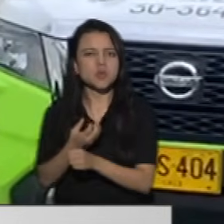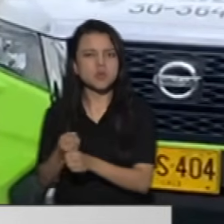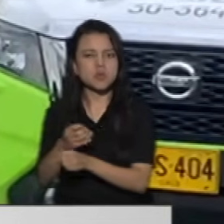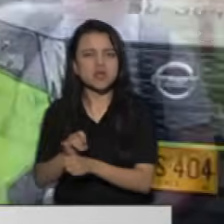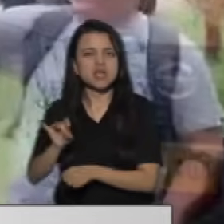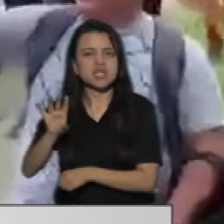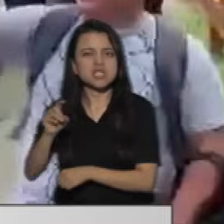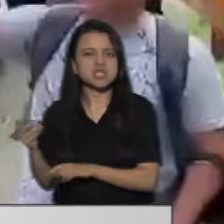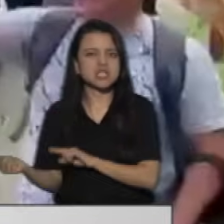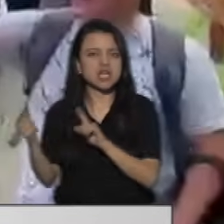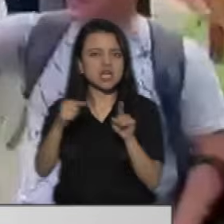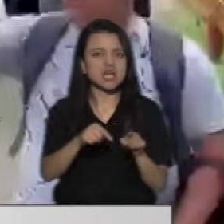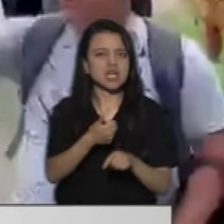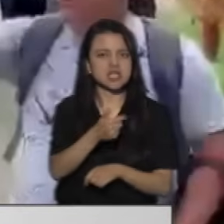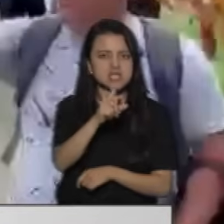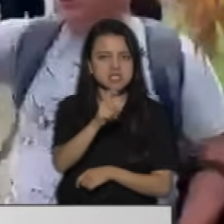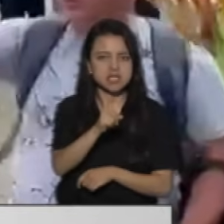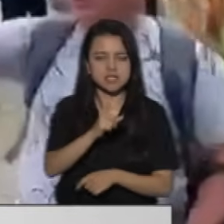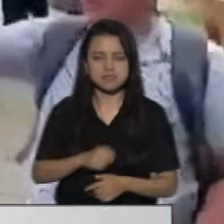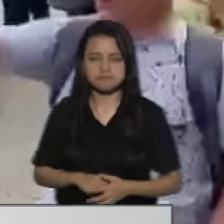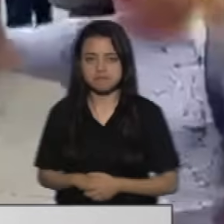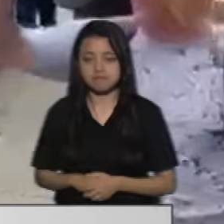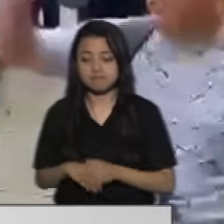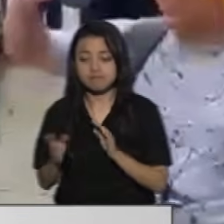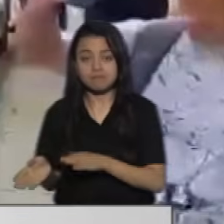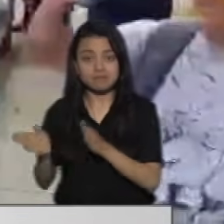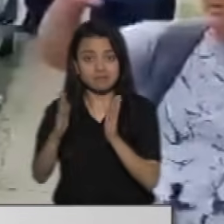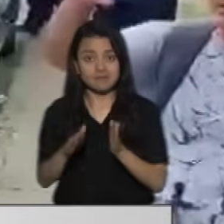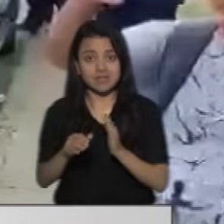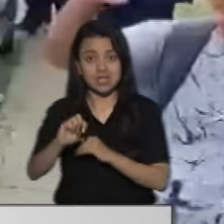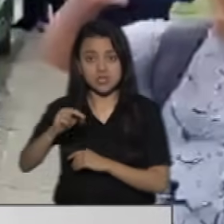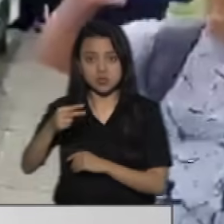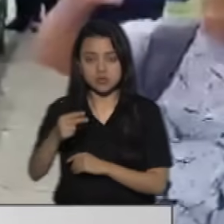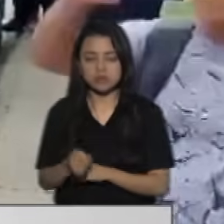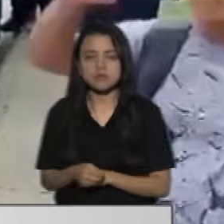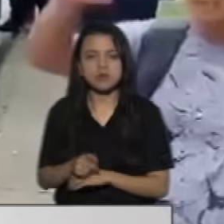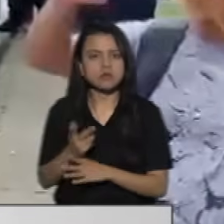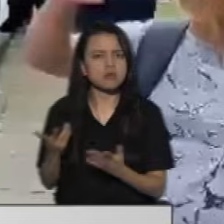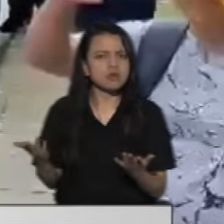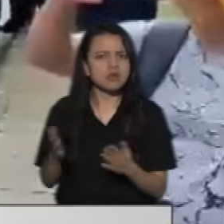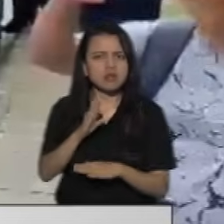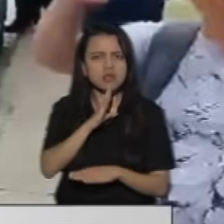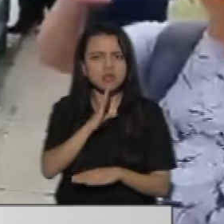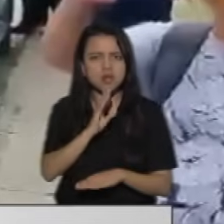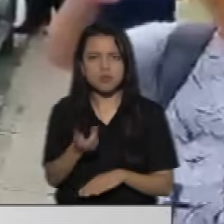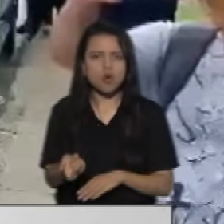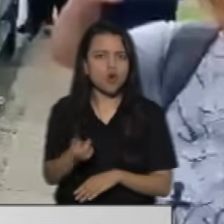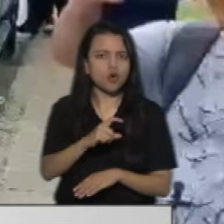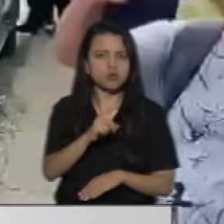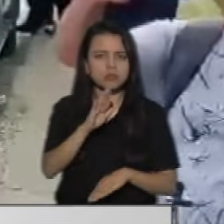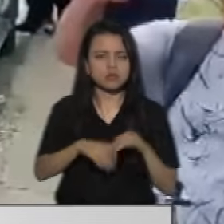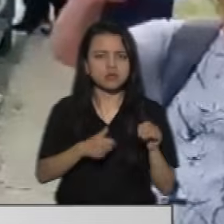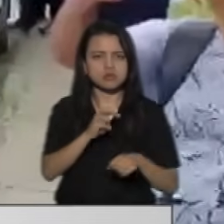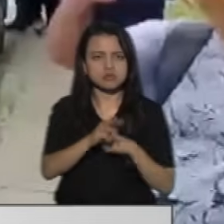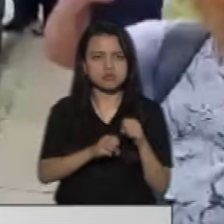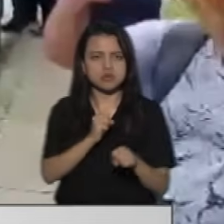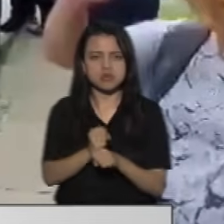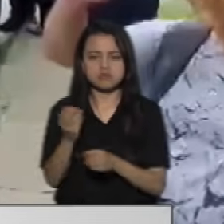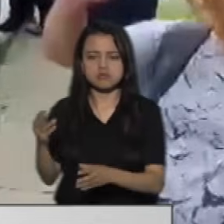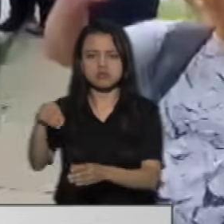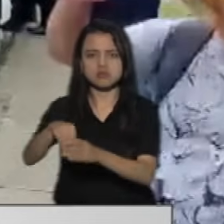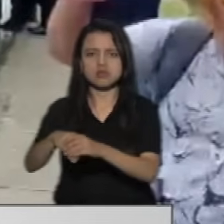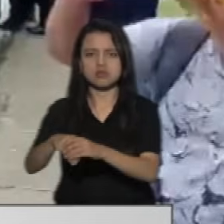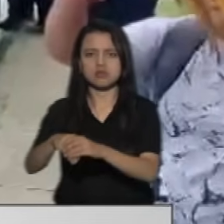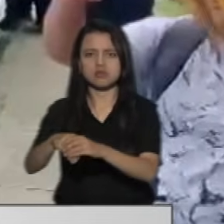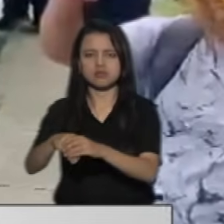la 16. El segundo hecho corresponde a la muerte de otro joven, quien presuntamente fue atacado por un menor de edad en el interior del Centro de Formación Juvenil